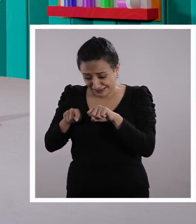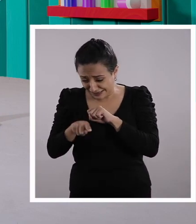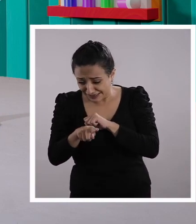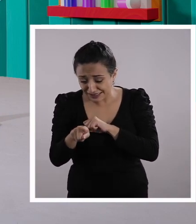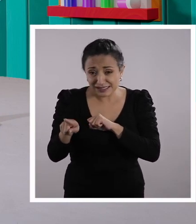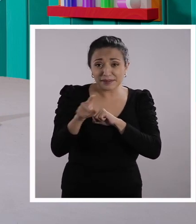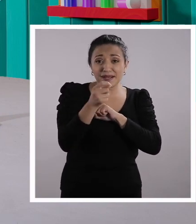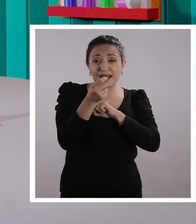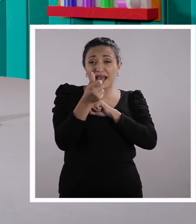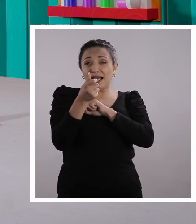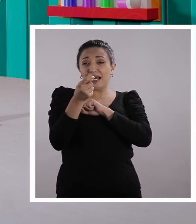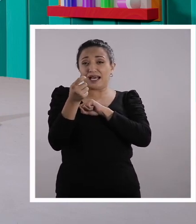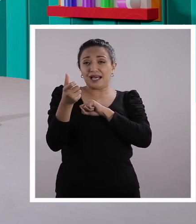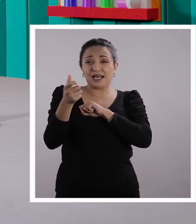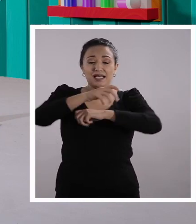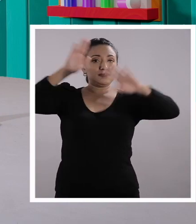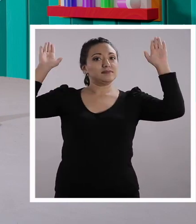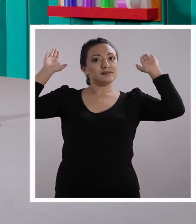y los